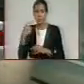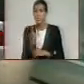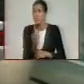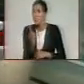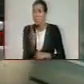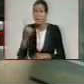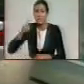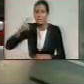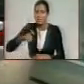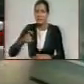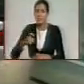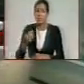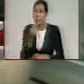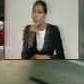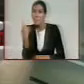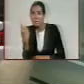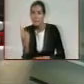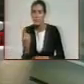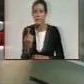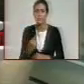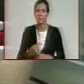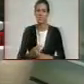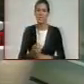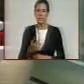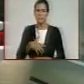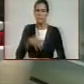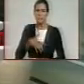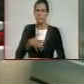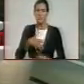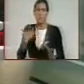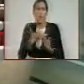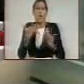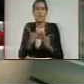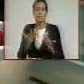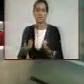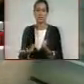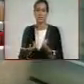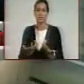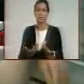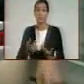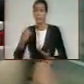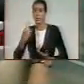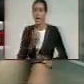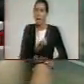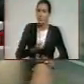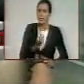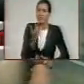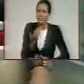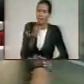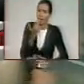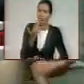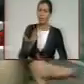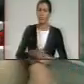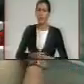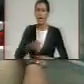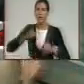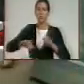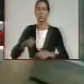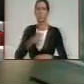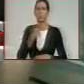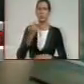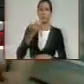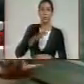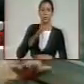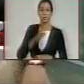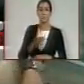esencia animal que tenemos, y hasta violento nos ponemos. Y bueno, y ha pasado como aquellos señores que muriéndose de hambre se comieron